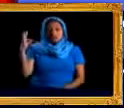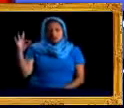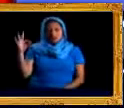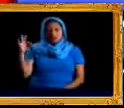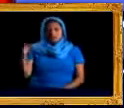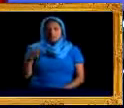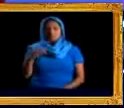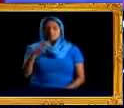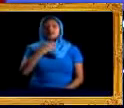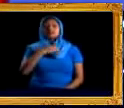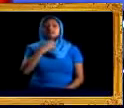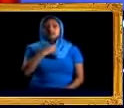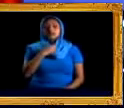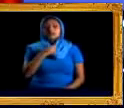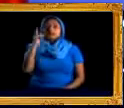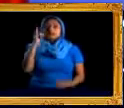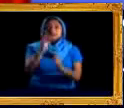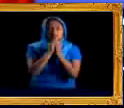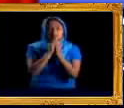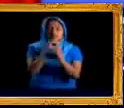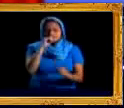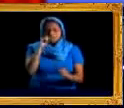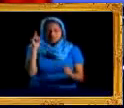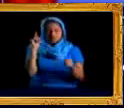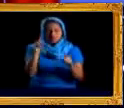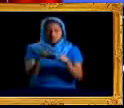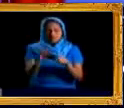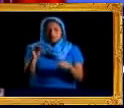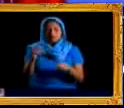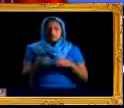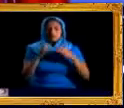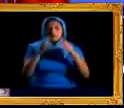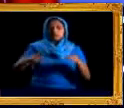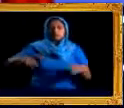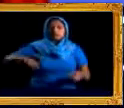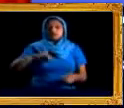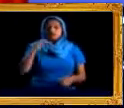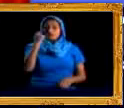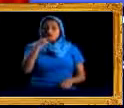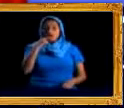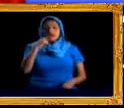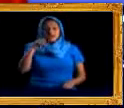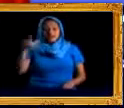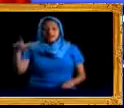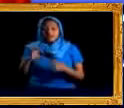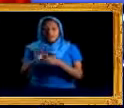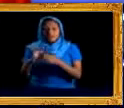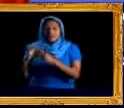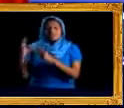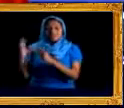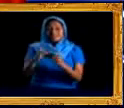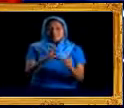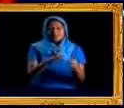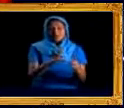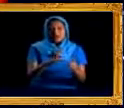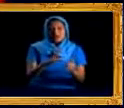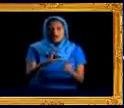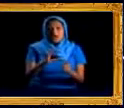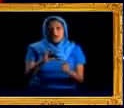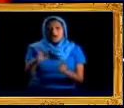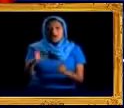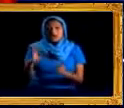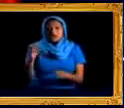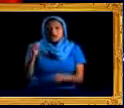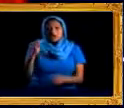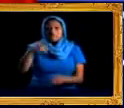y magistral. Te pedimos también, Señor, que pongas en nuestra boca lengua de discípulo y pluma de